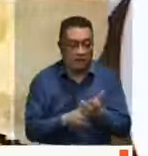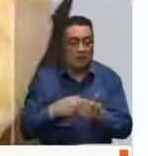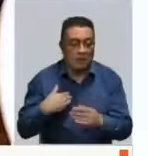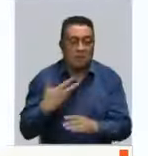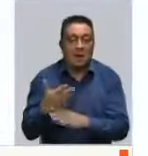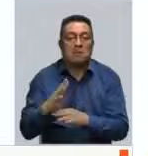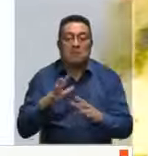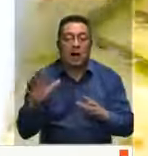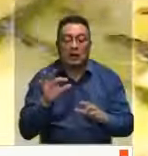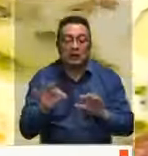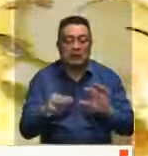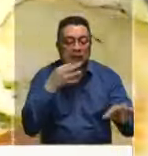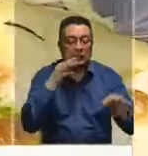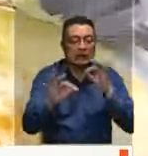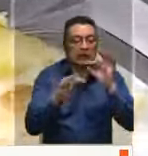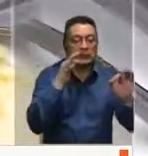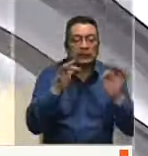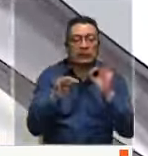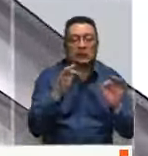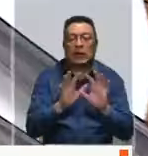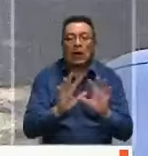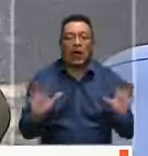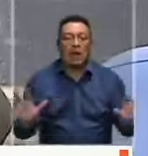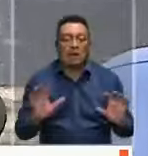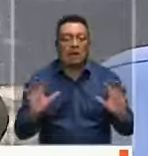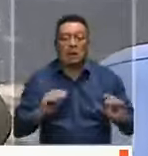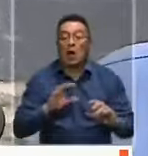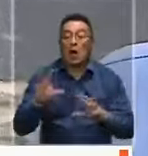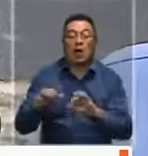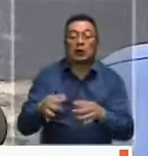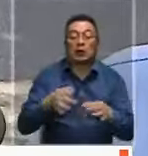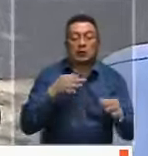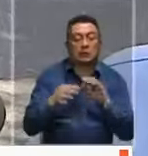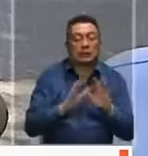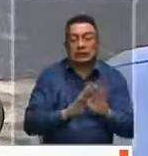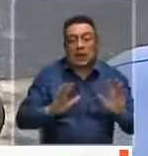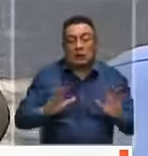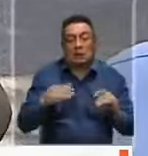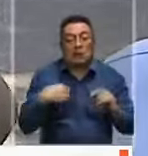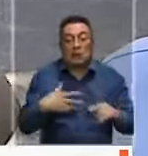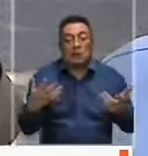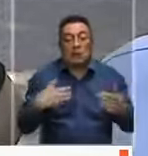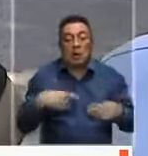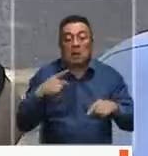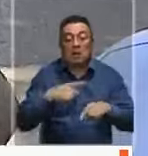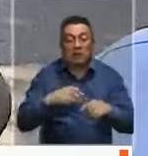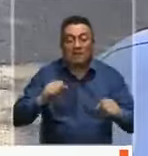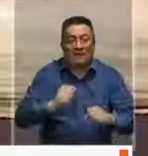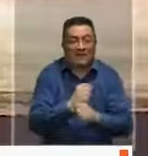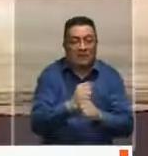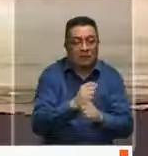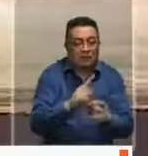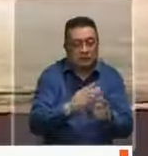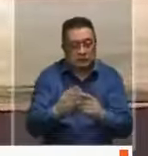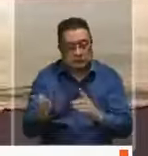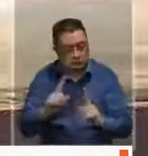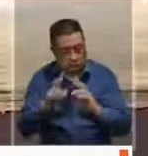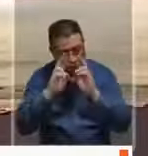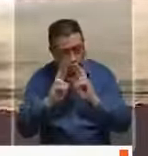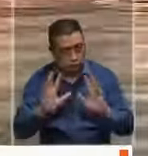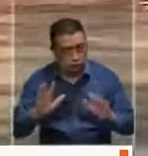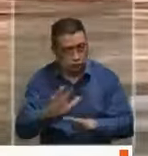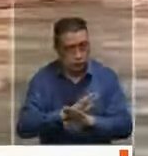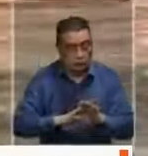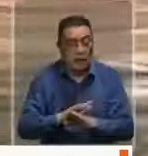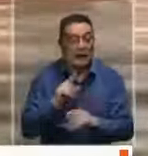para pick up, así para ir a buscarlo, porque igual así no pierden tanto la cadena de frío y todo eso. Y precisamente a